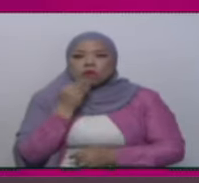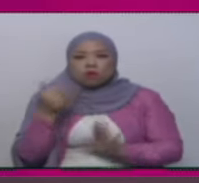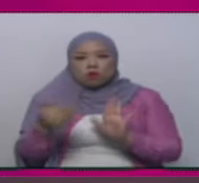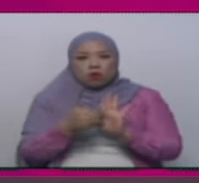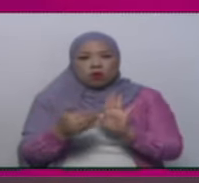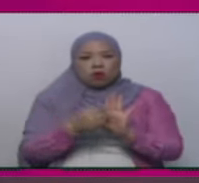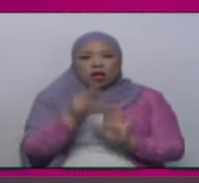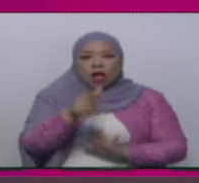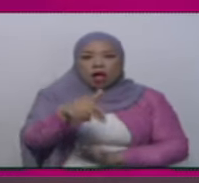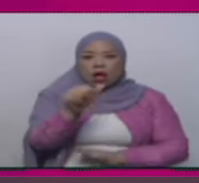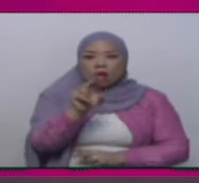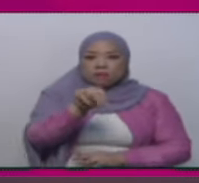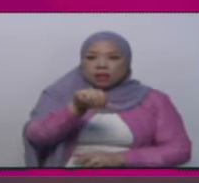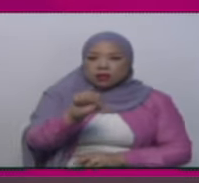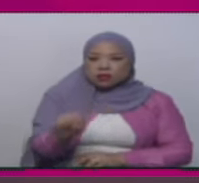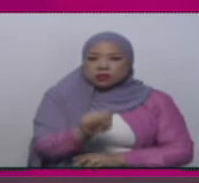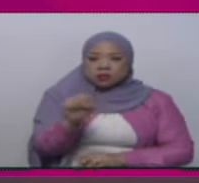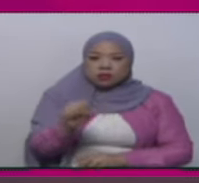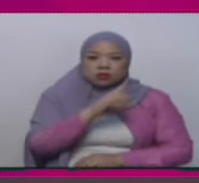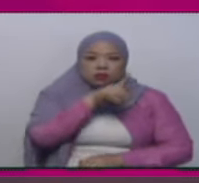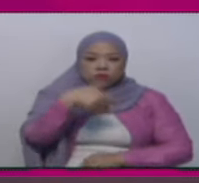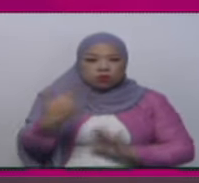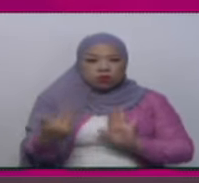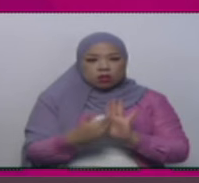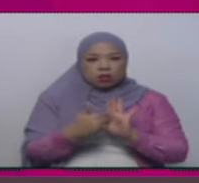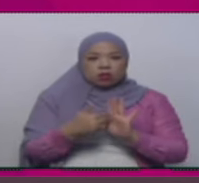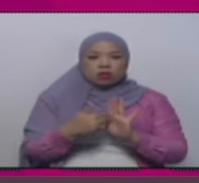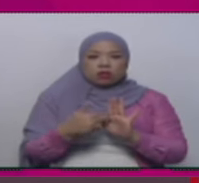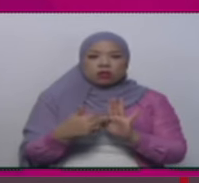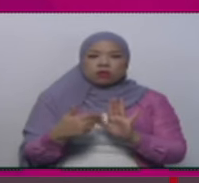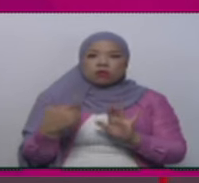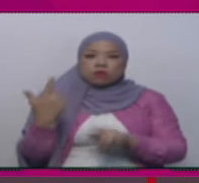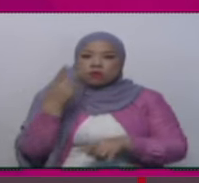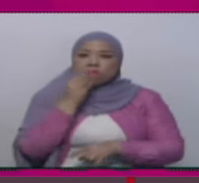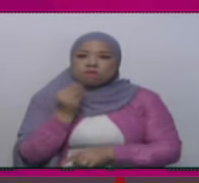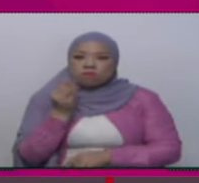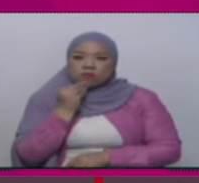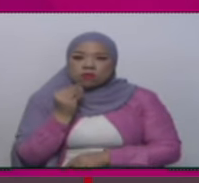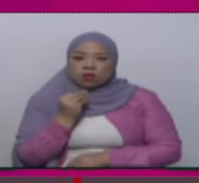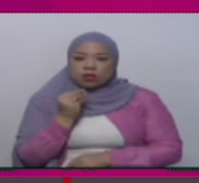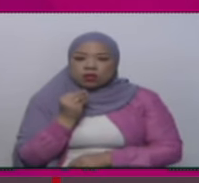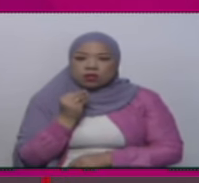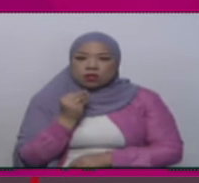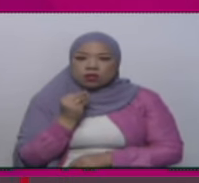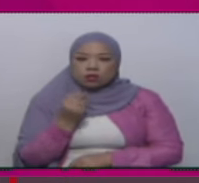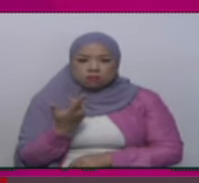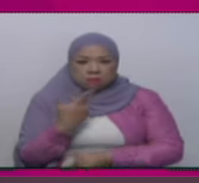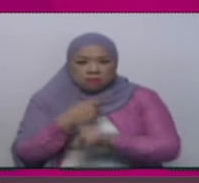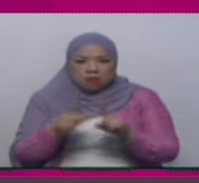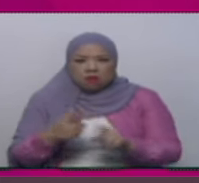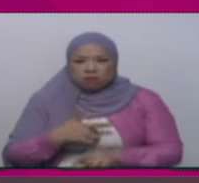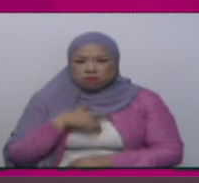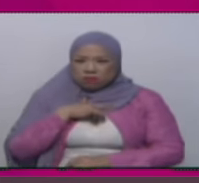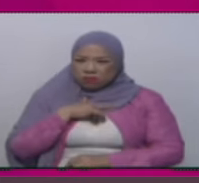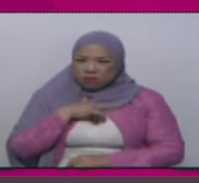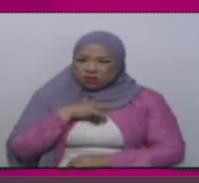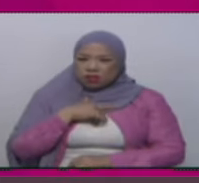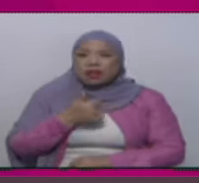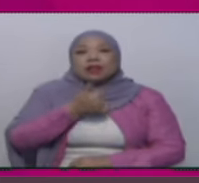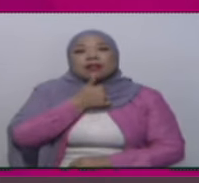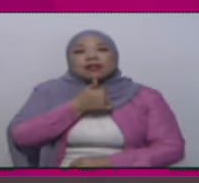Hamás. O del ataque de Hamás a Israel. Sí. Así lo estamos titulando. Pero también, quien